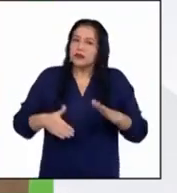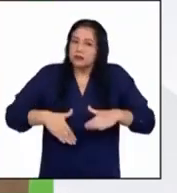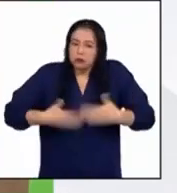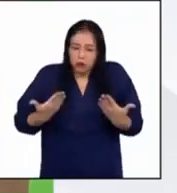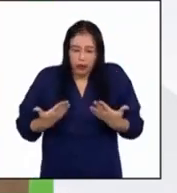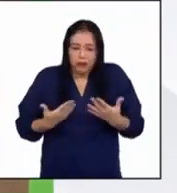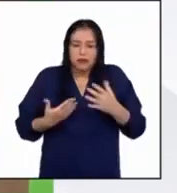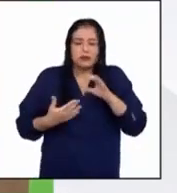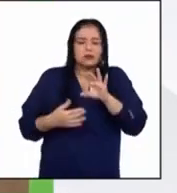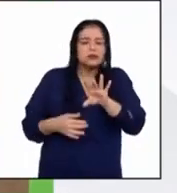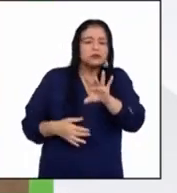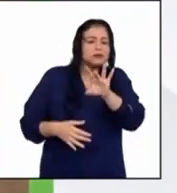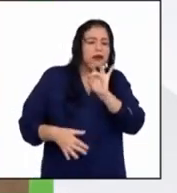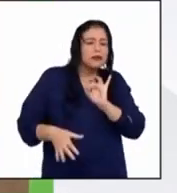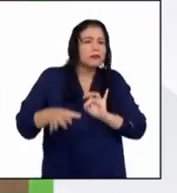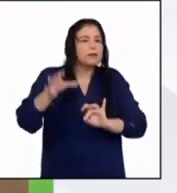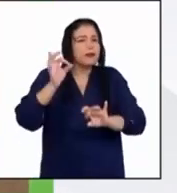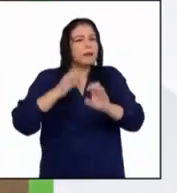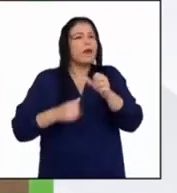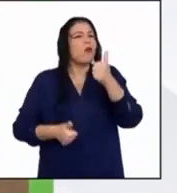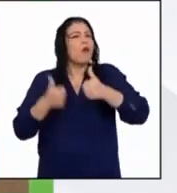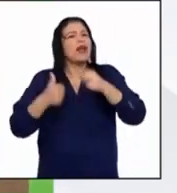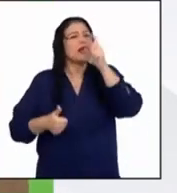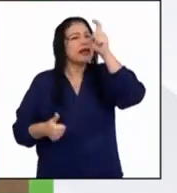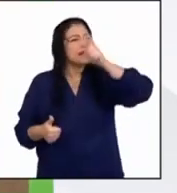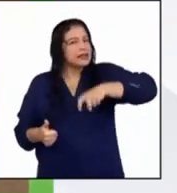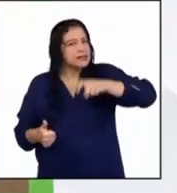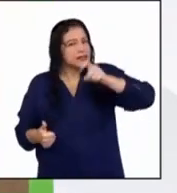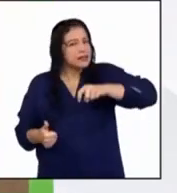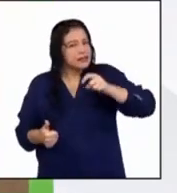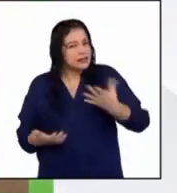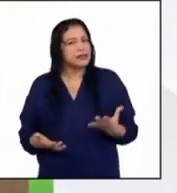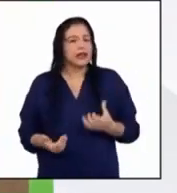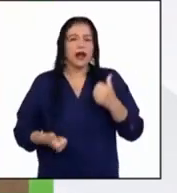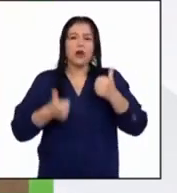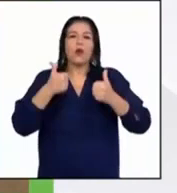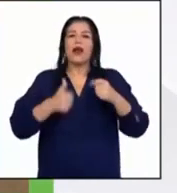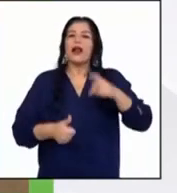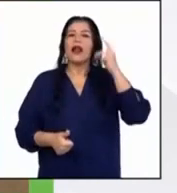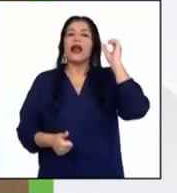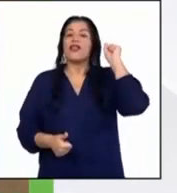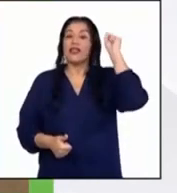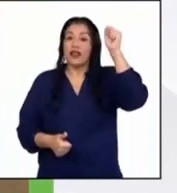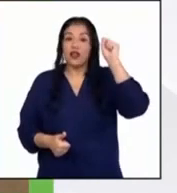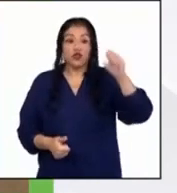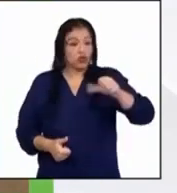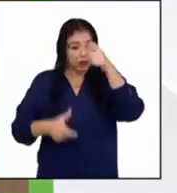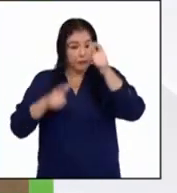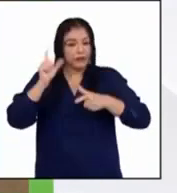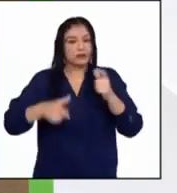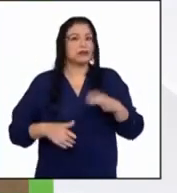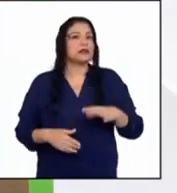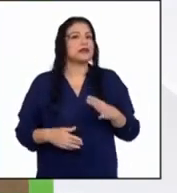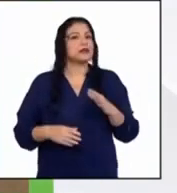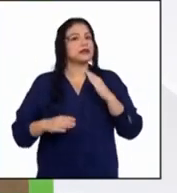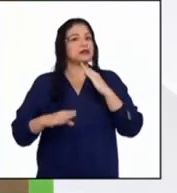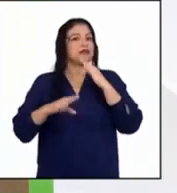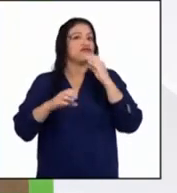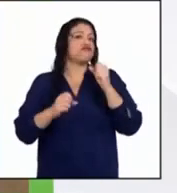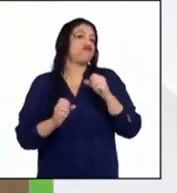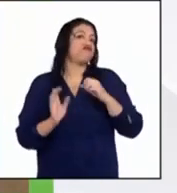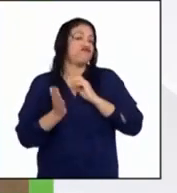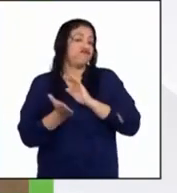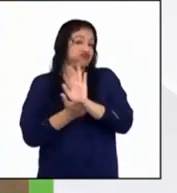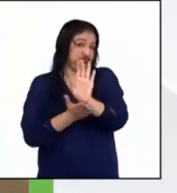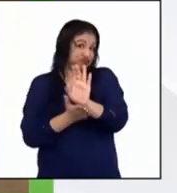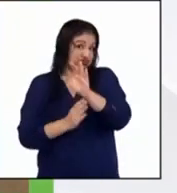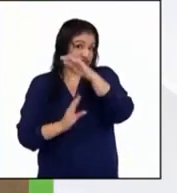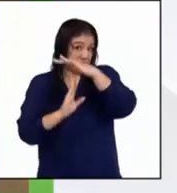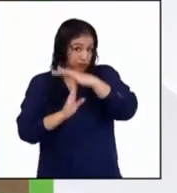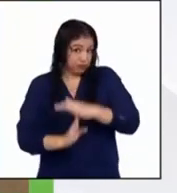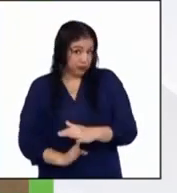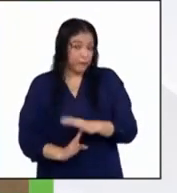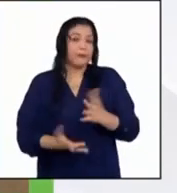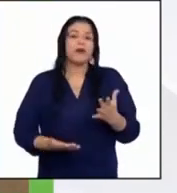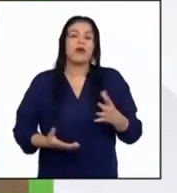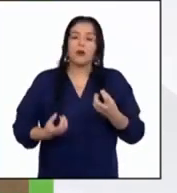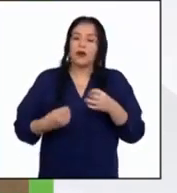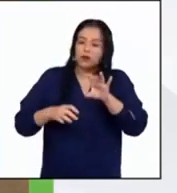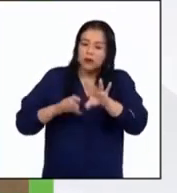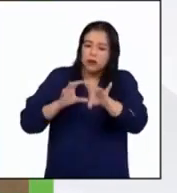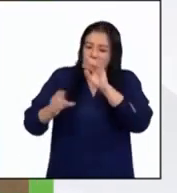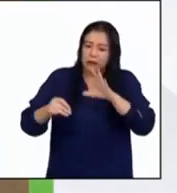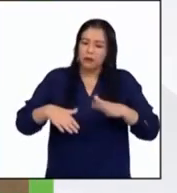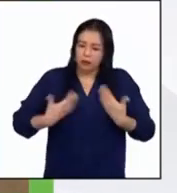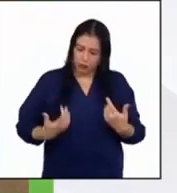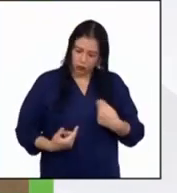podemos identificar las necesidades y los derechos que están siendo vulnerados. Al identificar, podemos